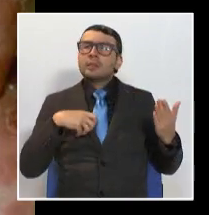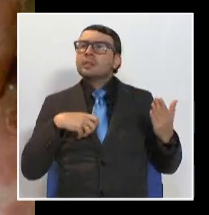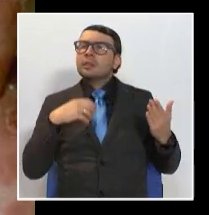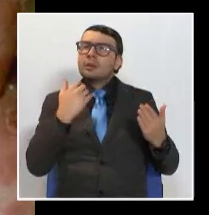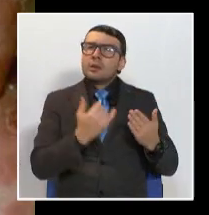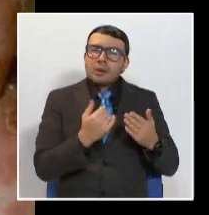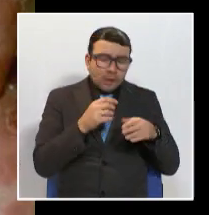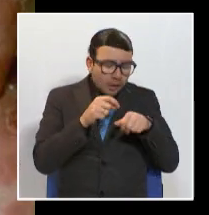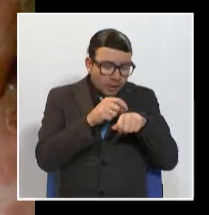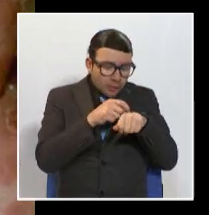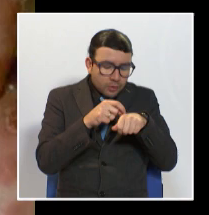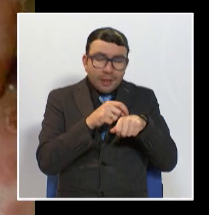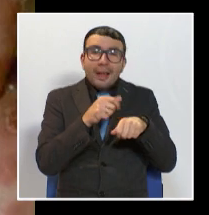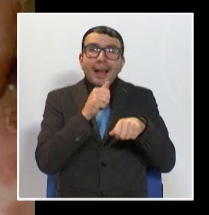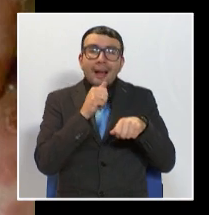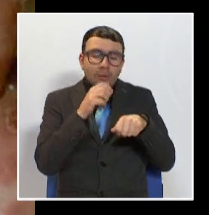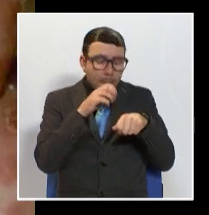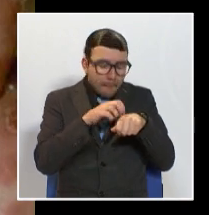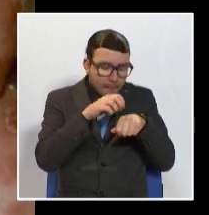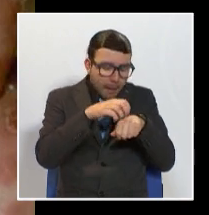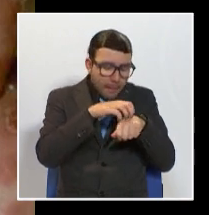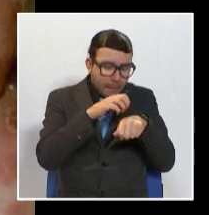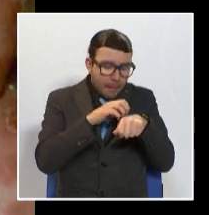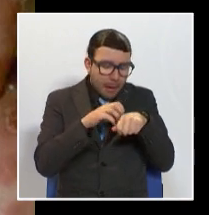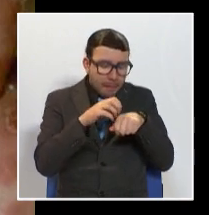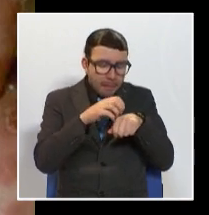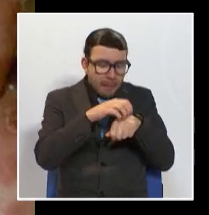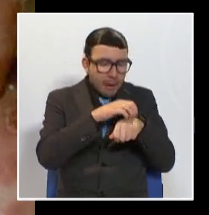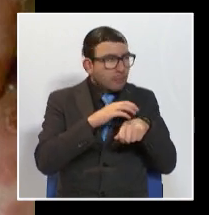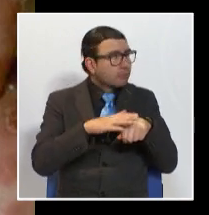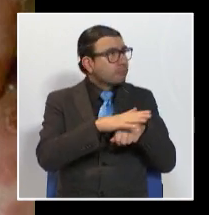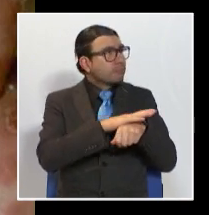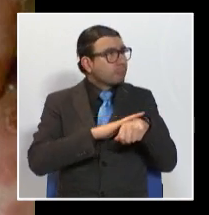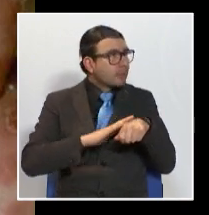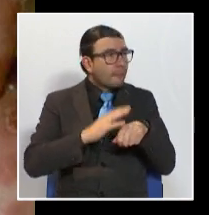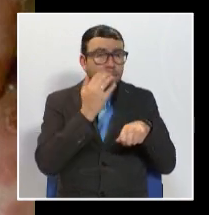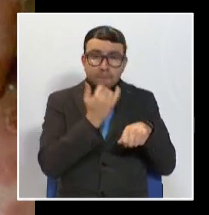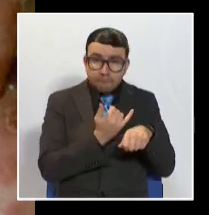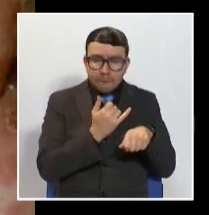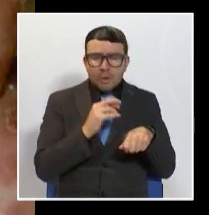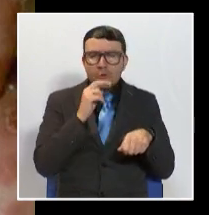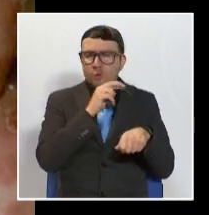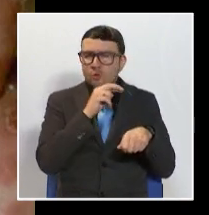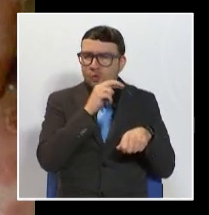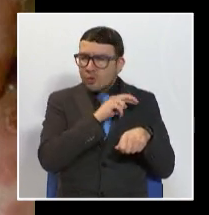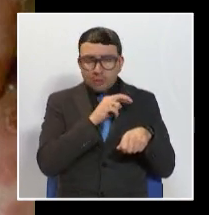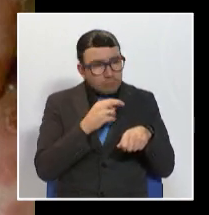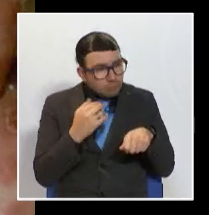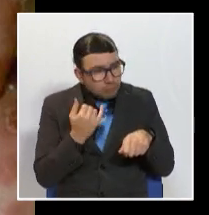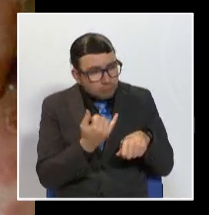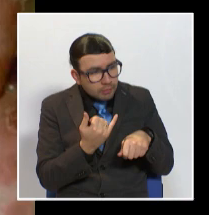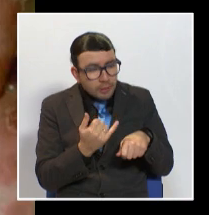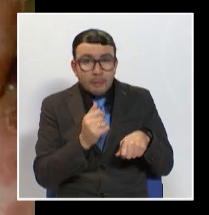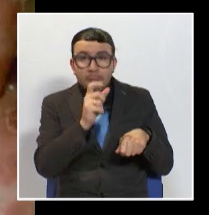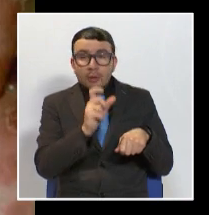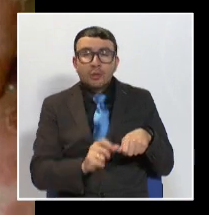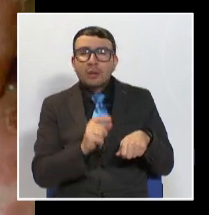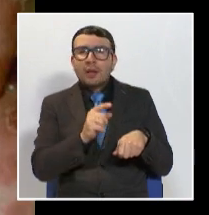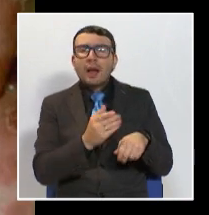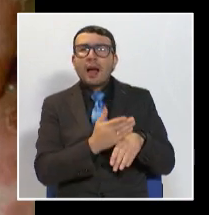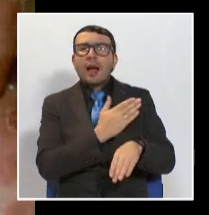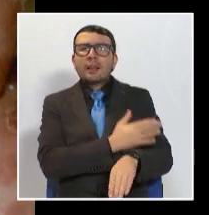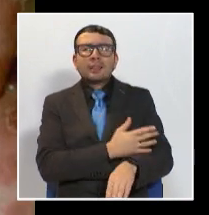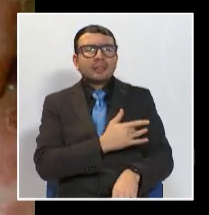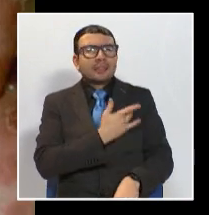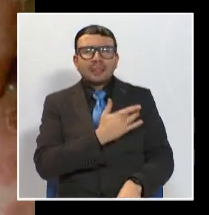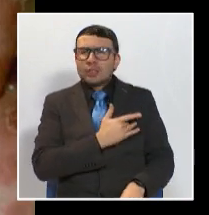esas cavidades llenas de líquido agrupadas sobre una base enrojecida. La historia de ese paciente es un paciente que presentaba síntomas de